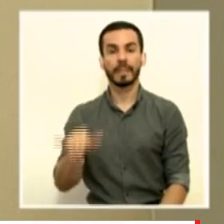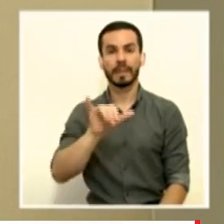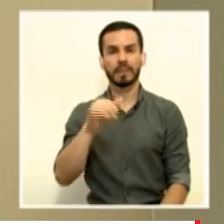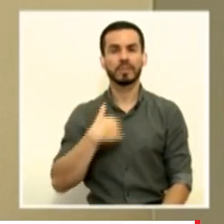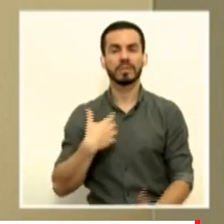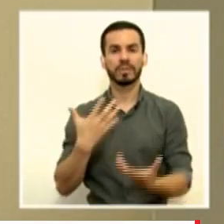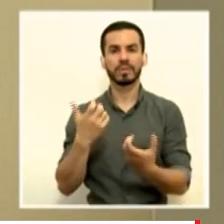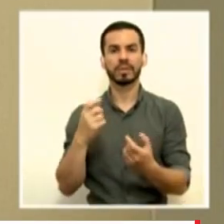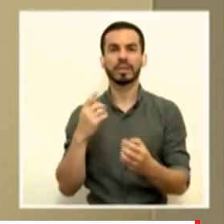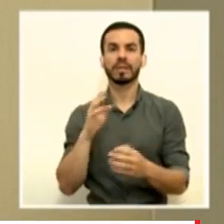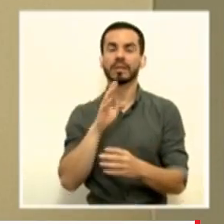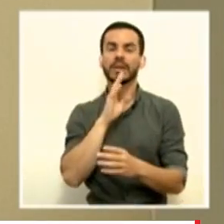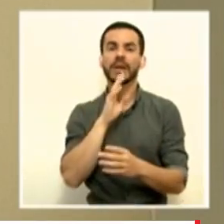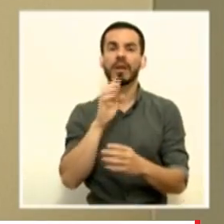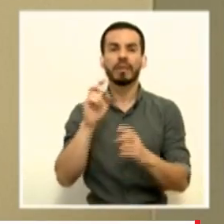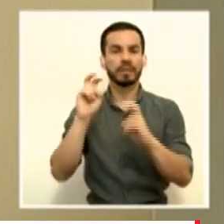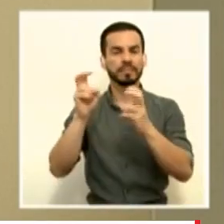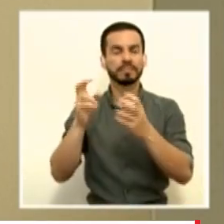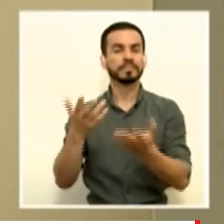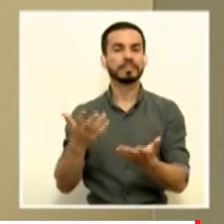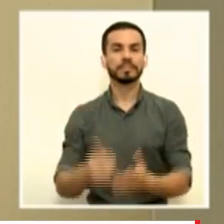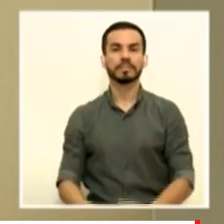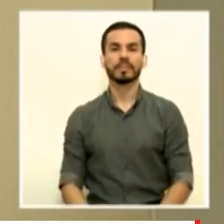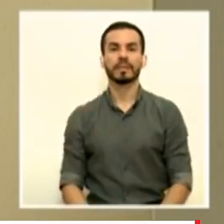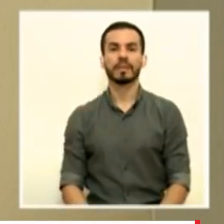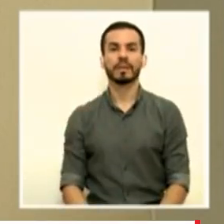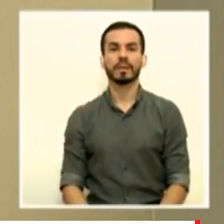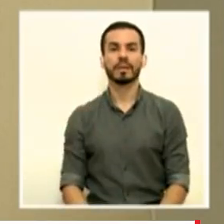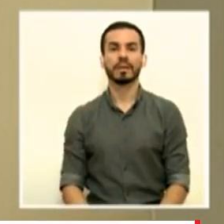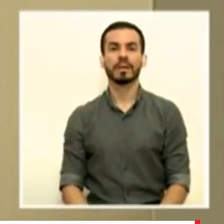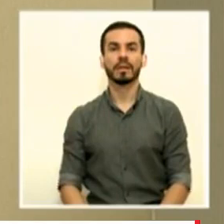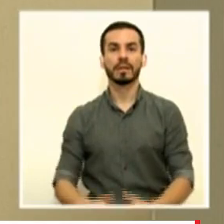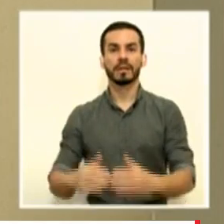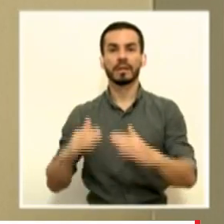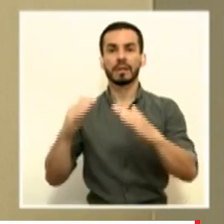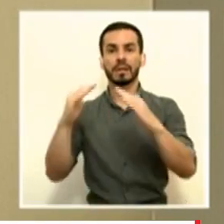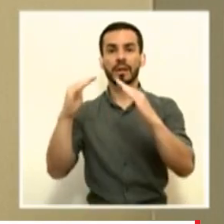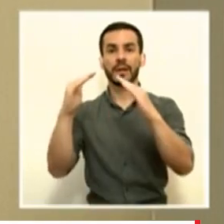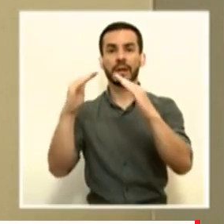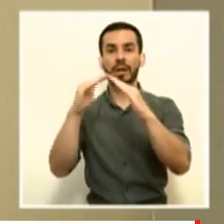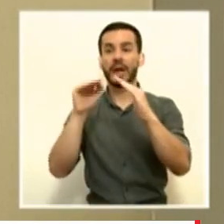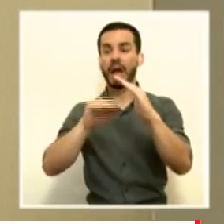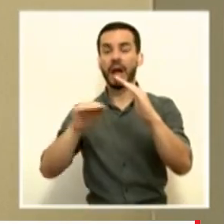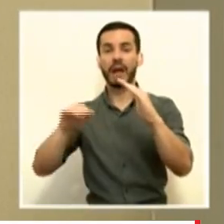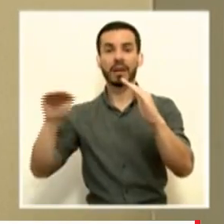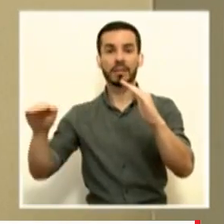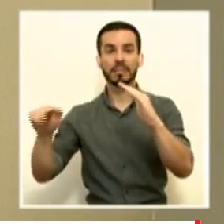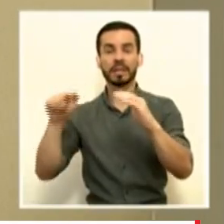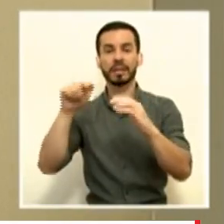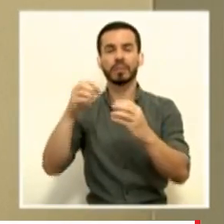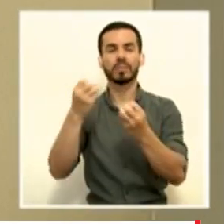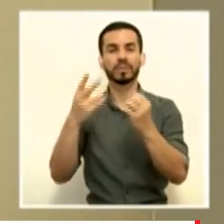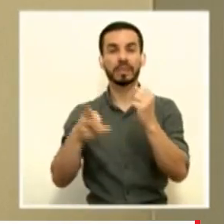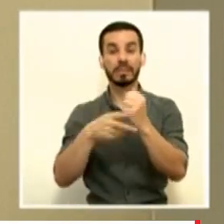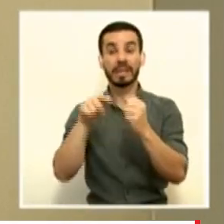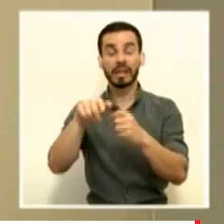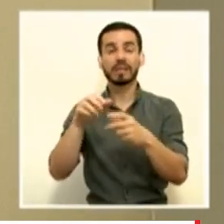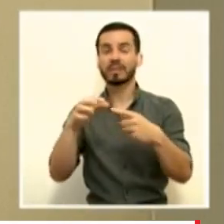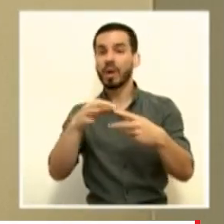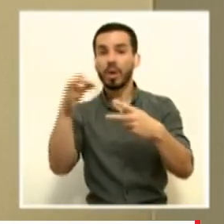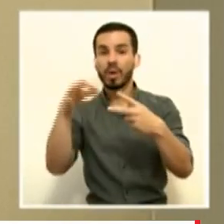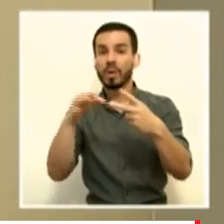También quisiera referirme a lo que son los albergues, lo hemos dicho muchas veces, es una